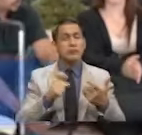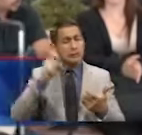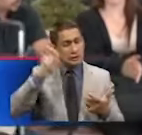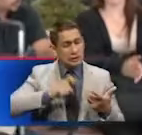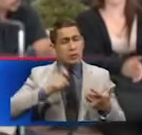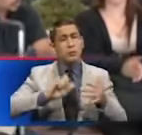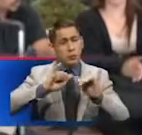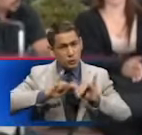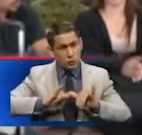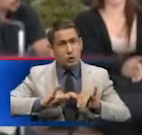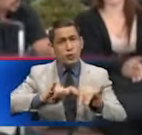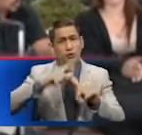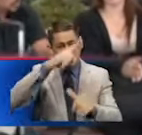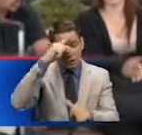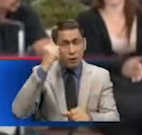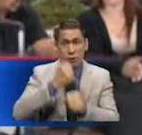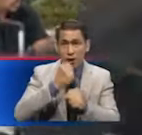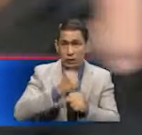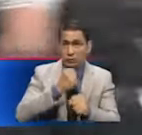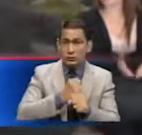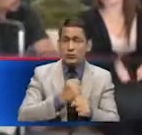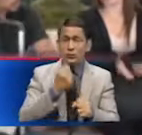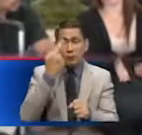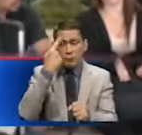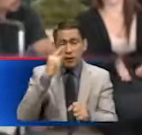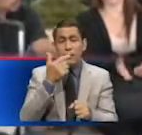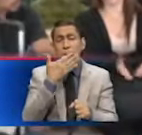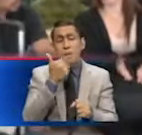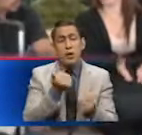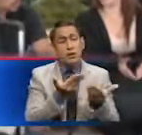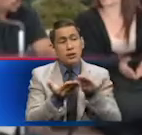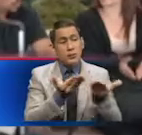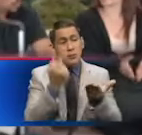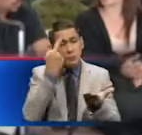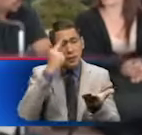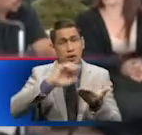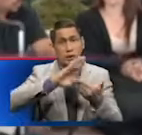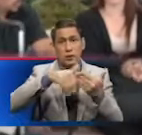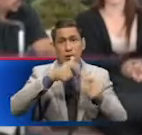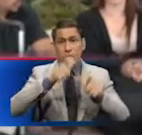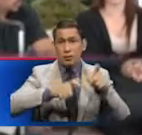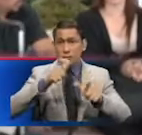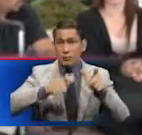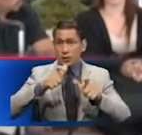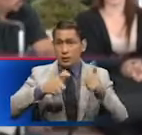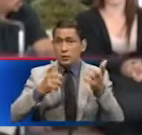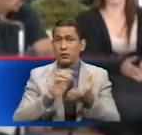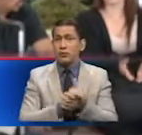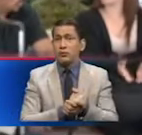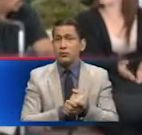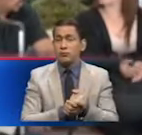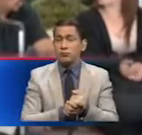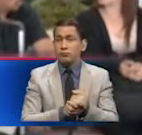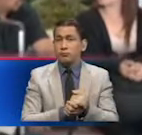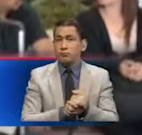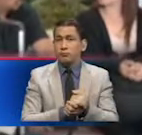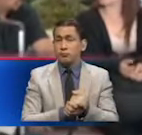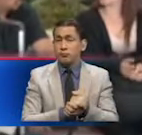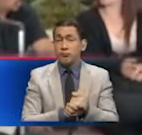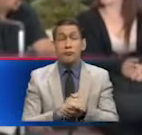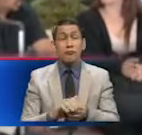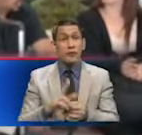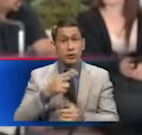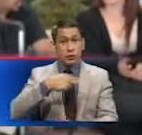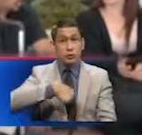alto de servicio, de excelencia al pasajero, porque esto nos permite a nosotros siempre mantener una idea de